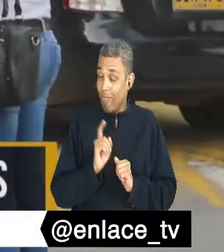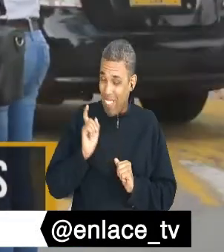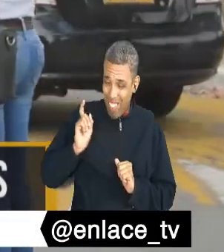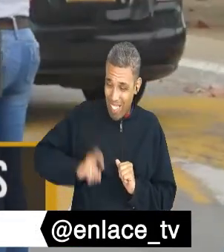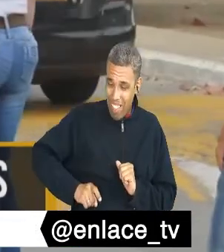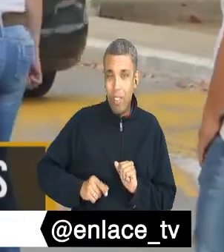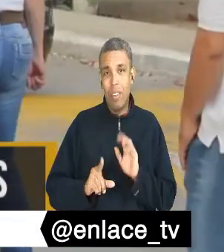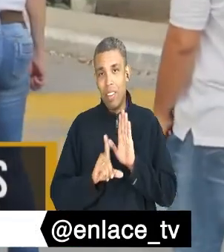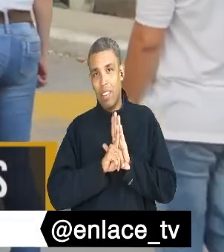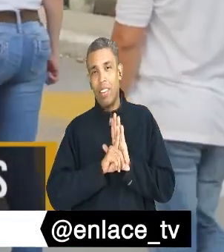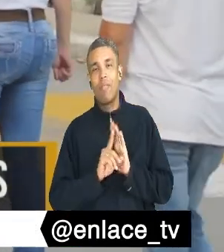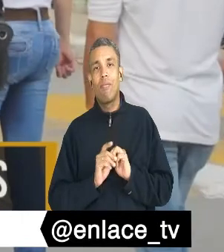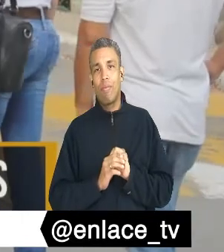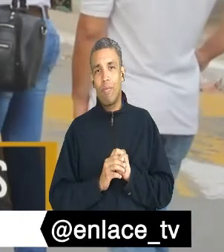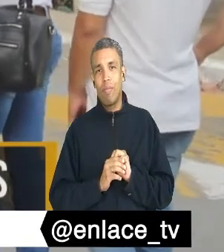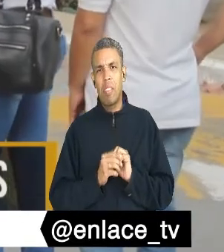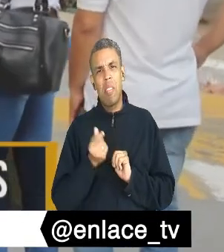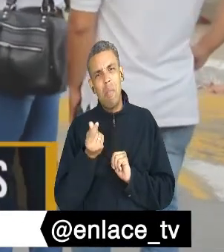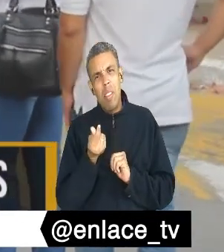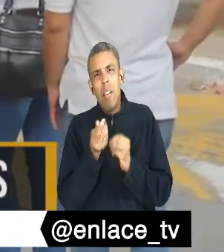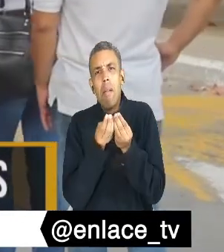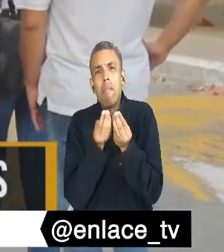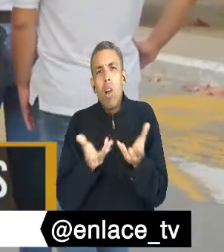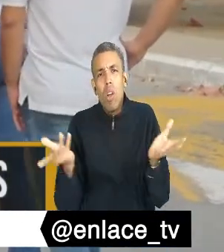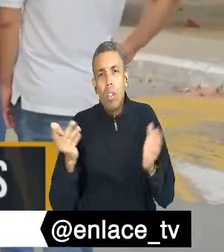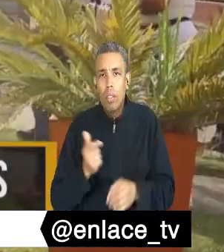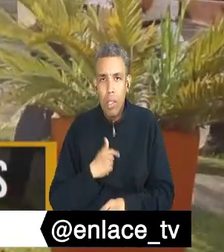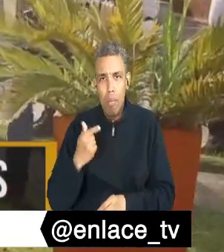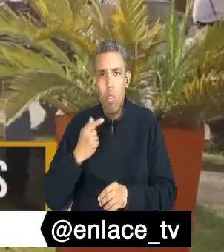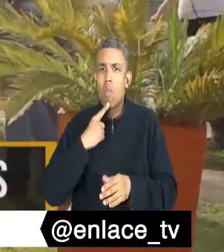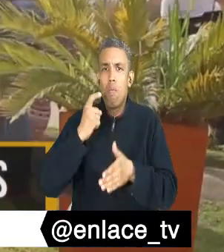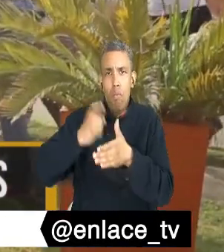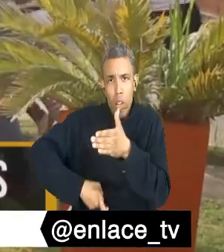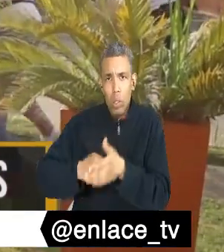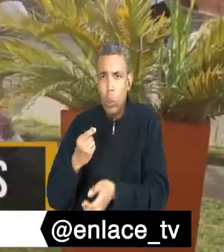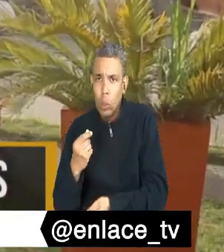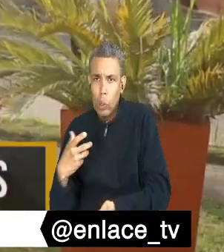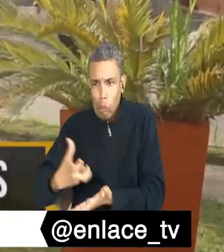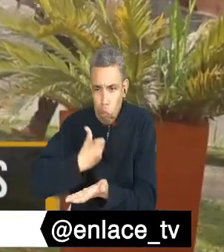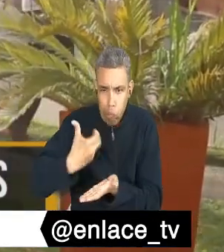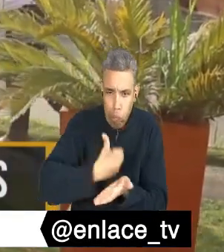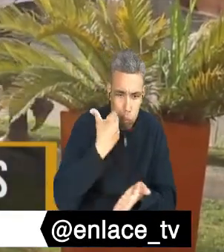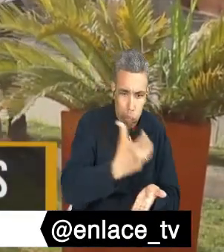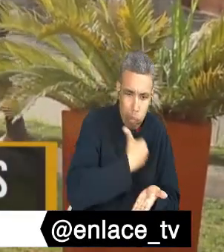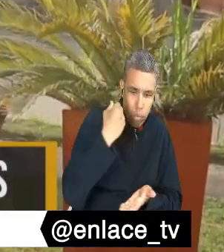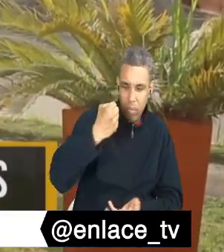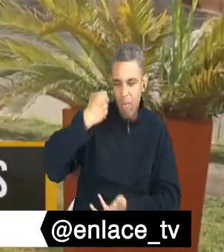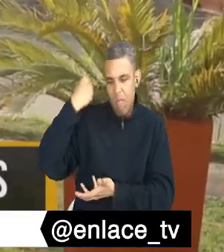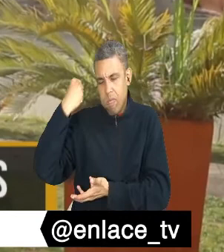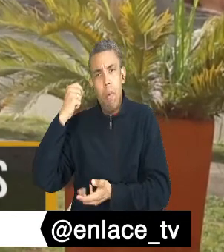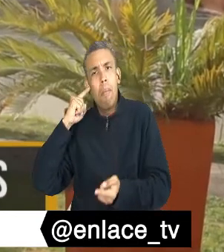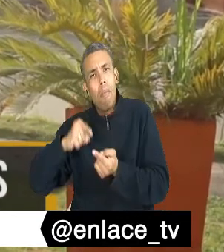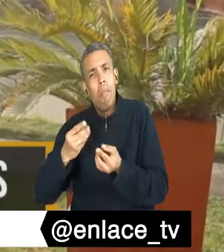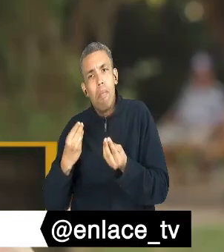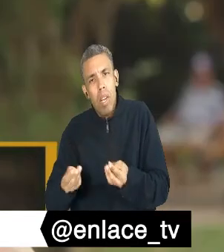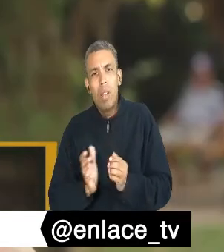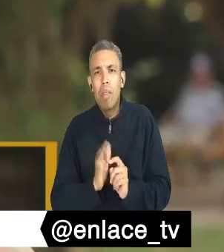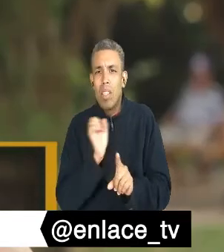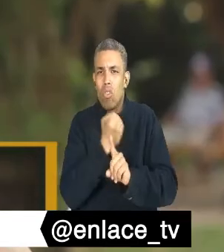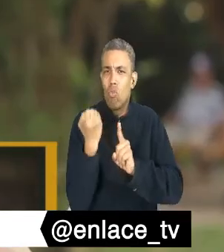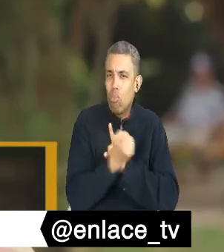En segundo lugar, todos esos recursos son utilizados en inversión social. De ahí sale el recurso que es para,